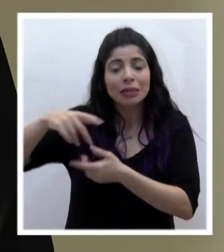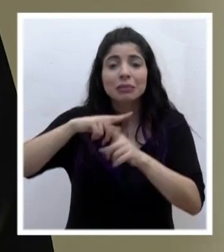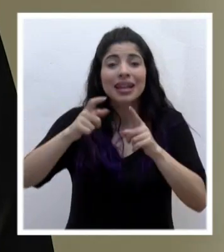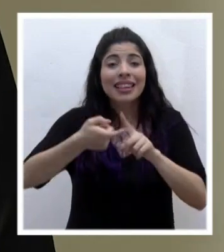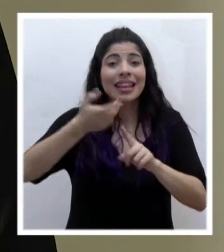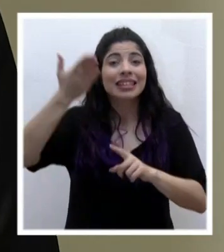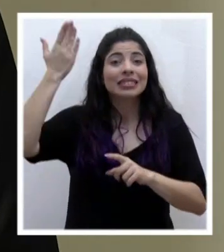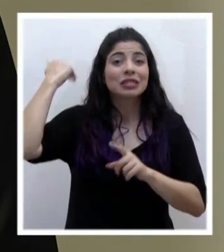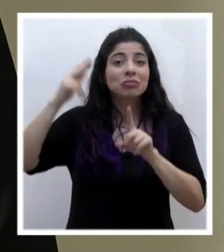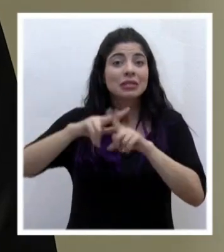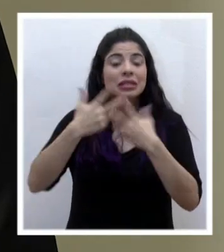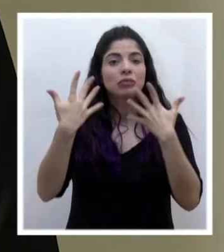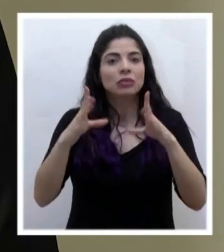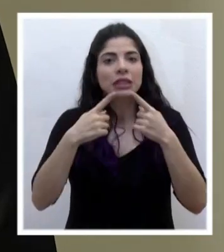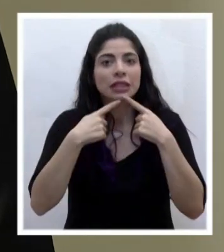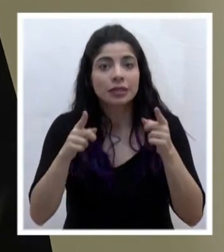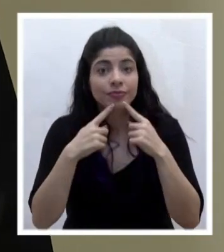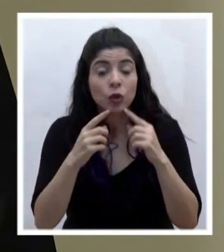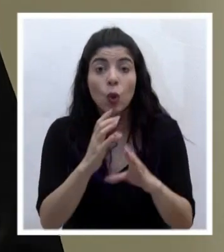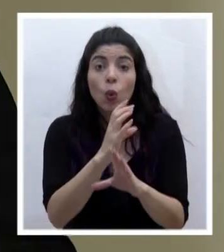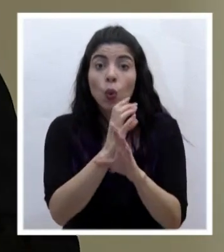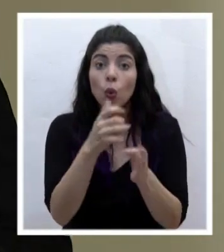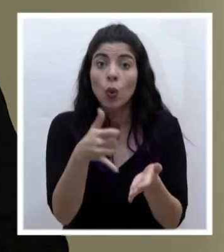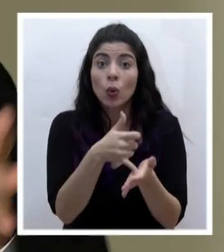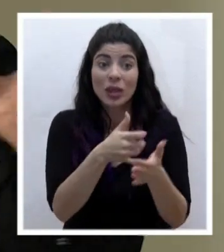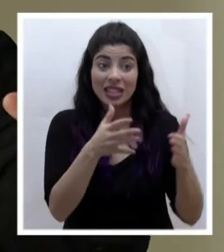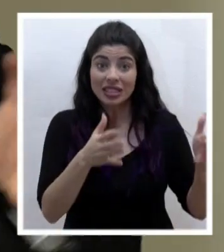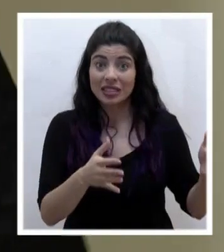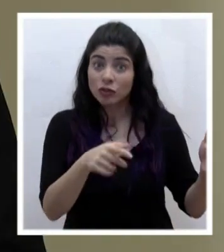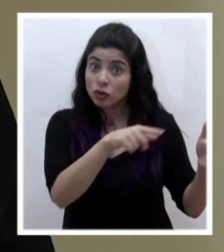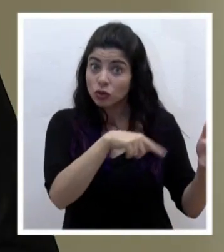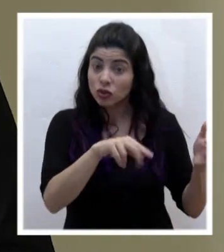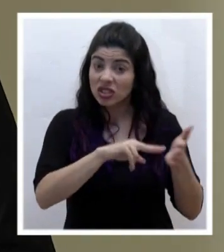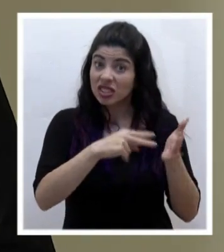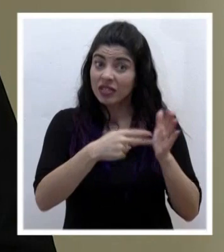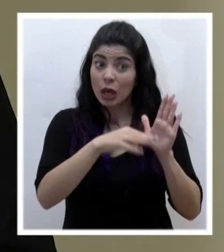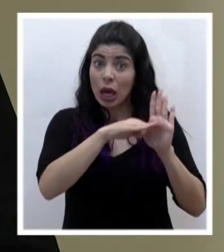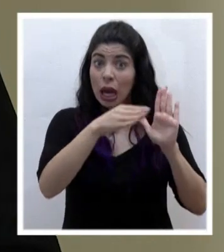desde el inicio. Las unidades de cuidados intensivos no implica solamente una